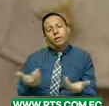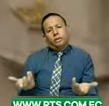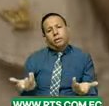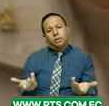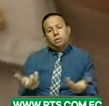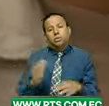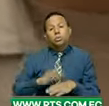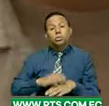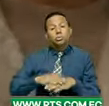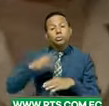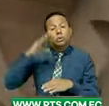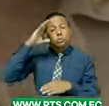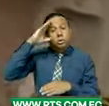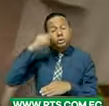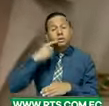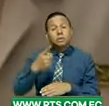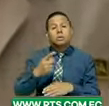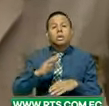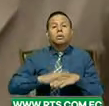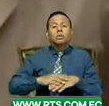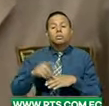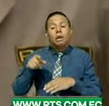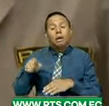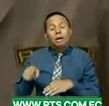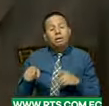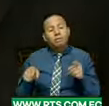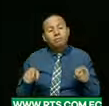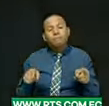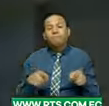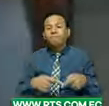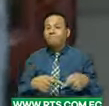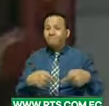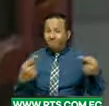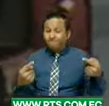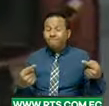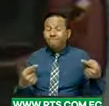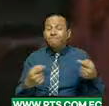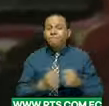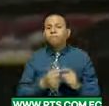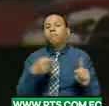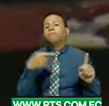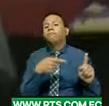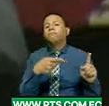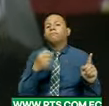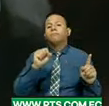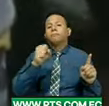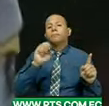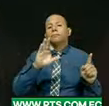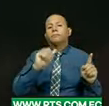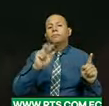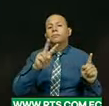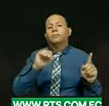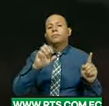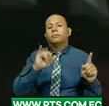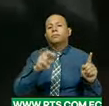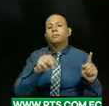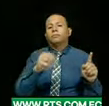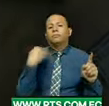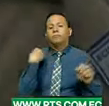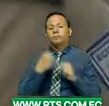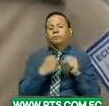suceso sería parte de una represalia en contra del ciudadano, identificado como Steven, de 28